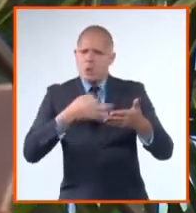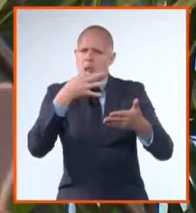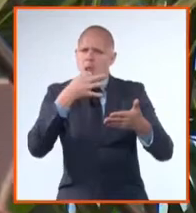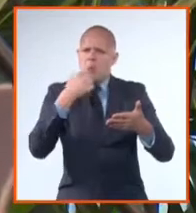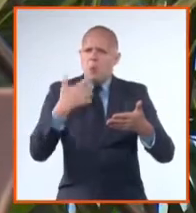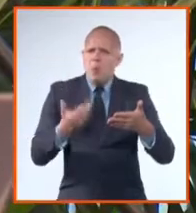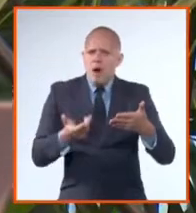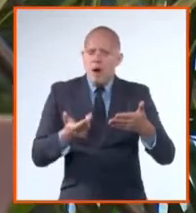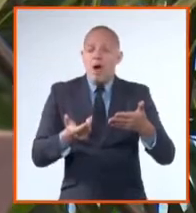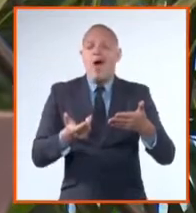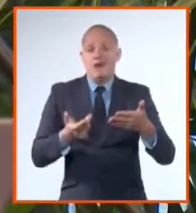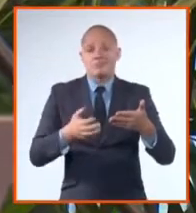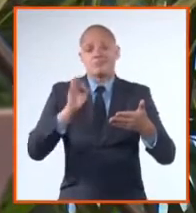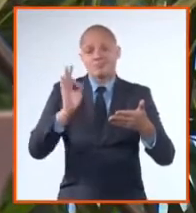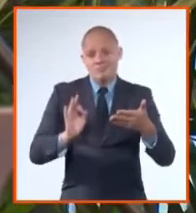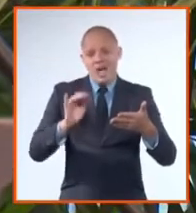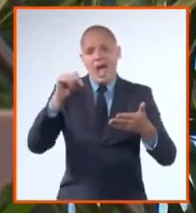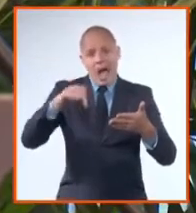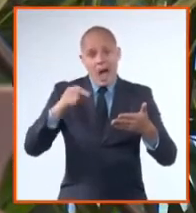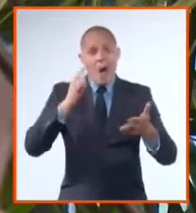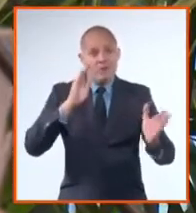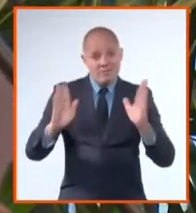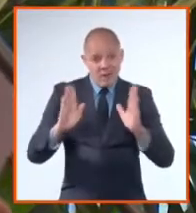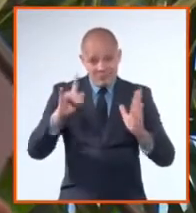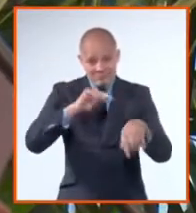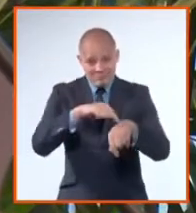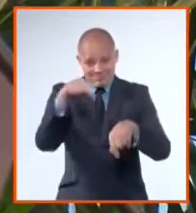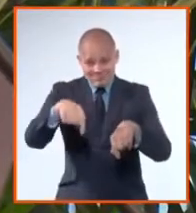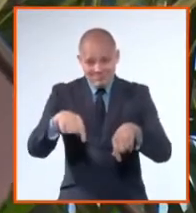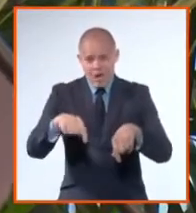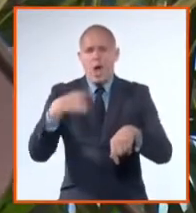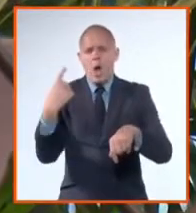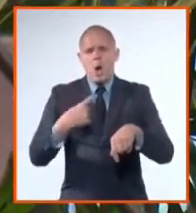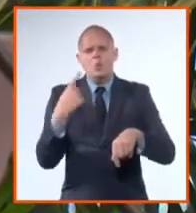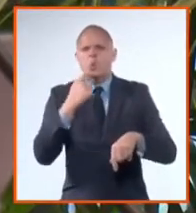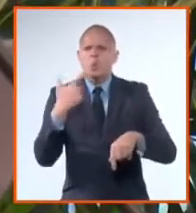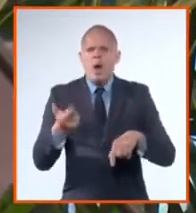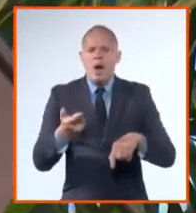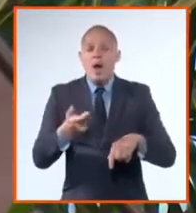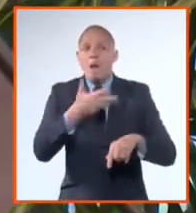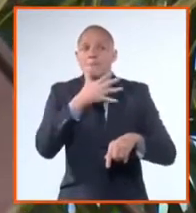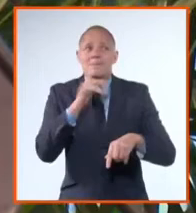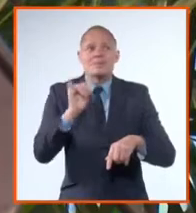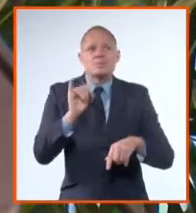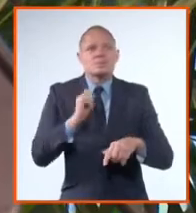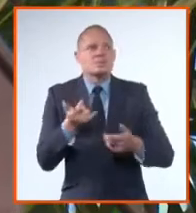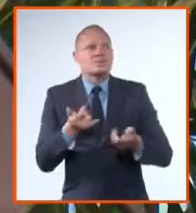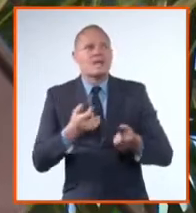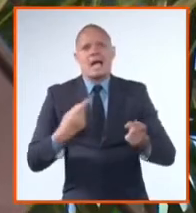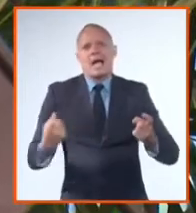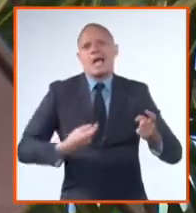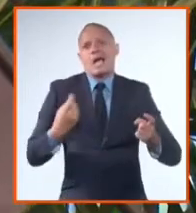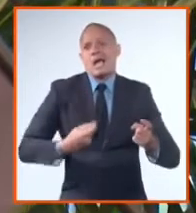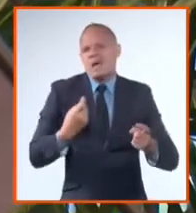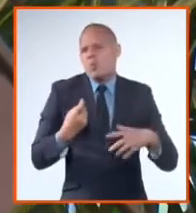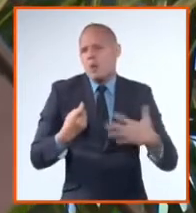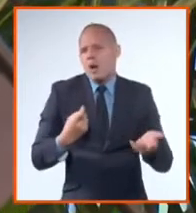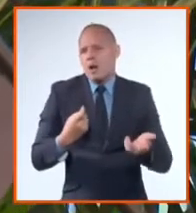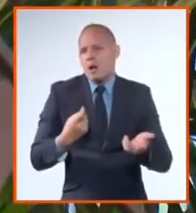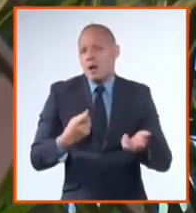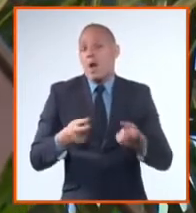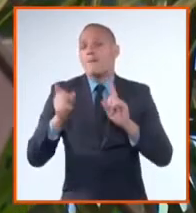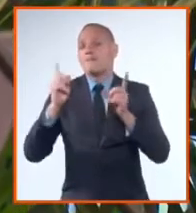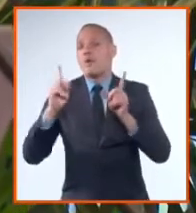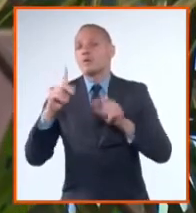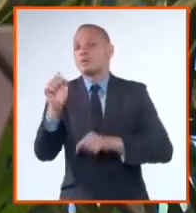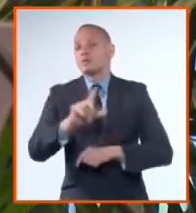es la batalla sociopolítica actual. El bloqueo es el contexto condicionante, pero